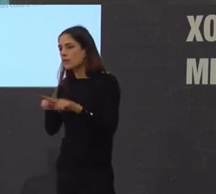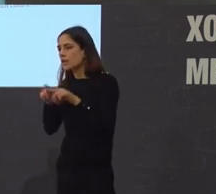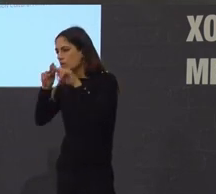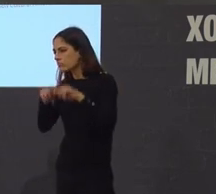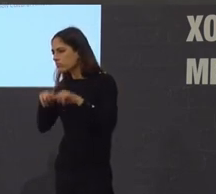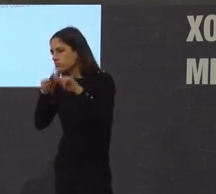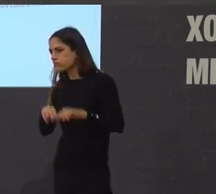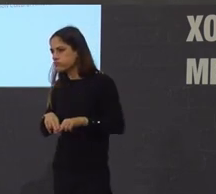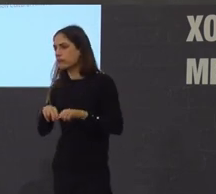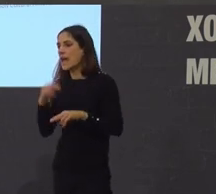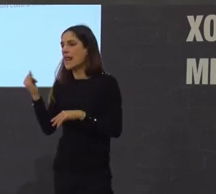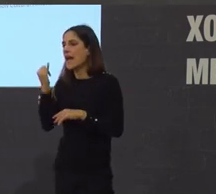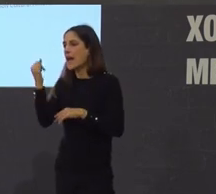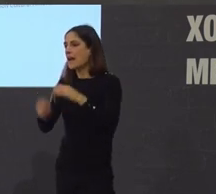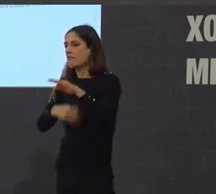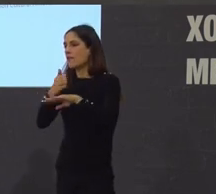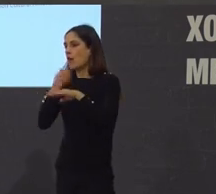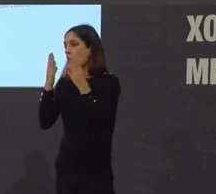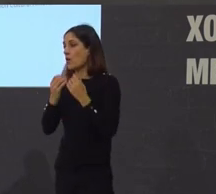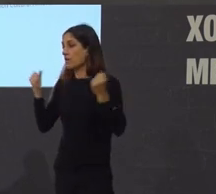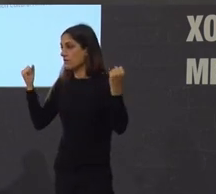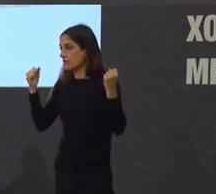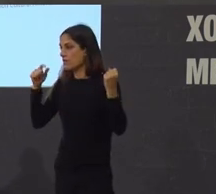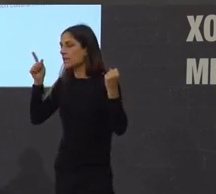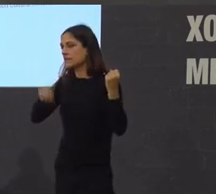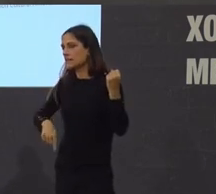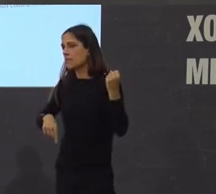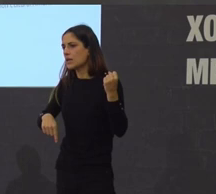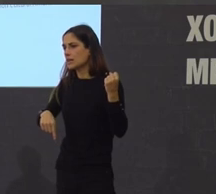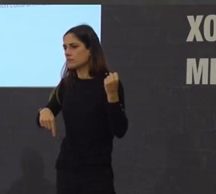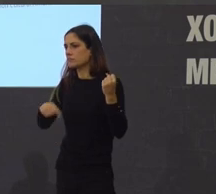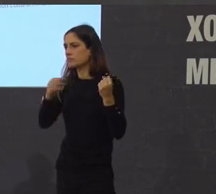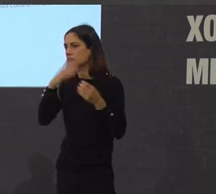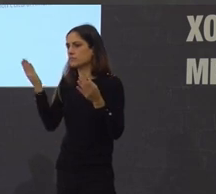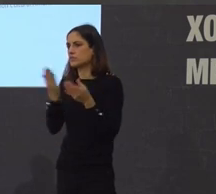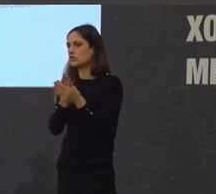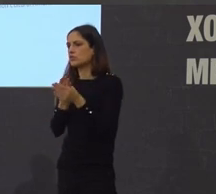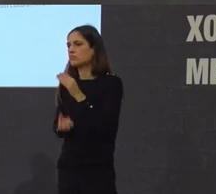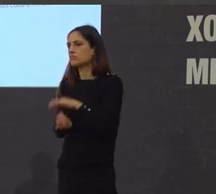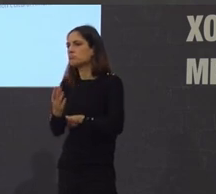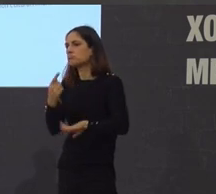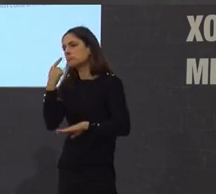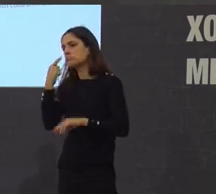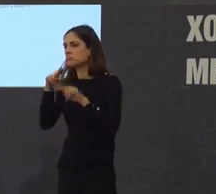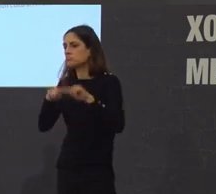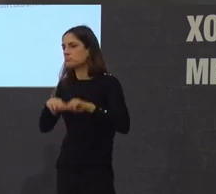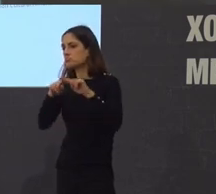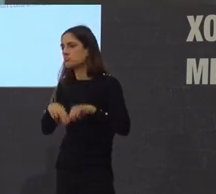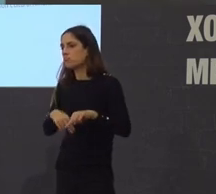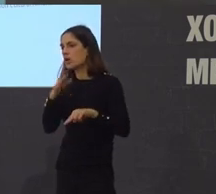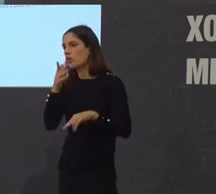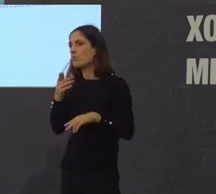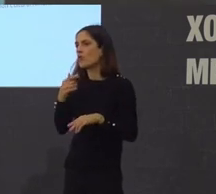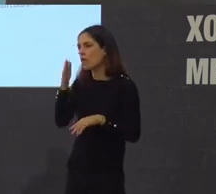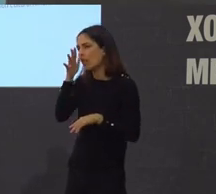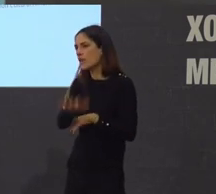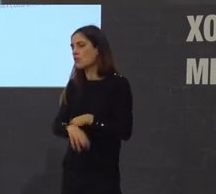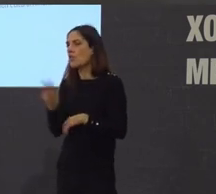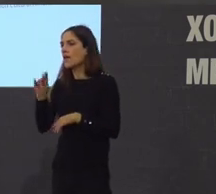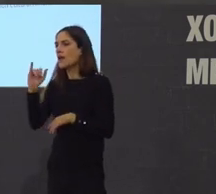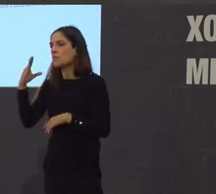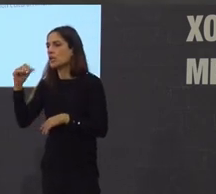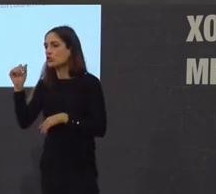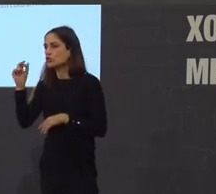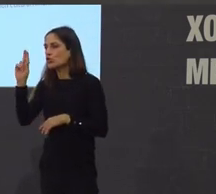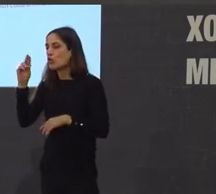o se hace la guardia cívica víctor liz por qué broma denunciado industrial víctor moldes vitro moldes de